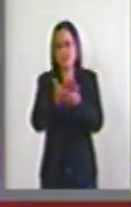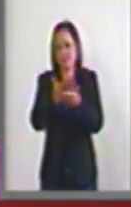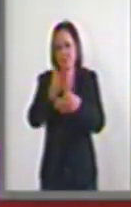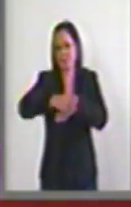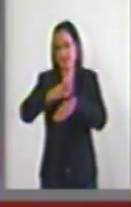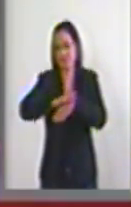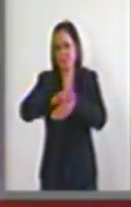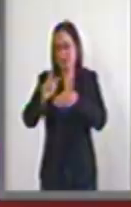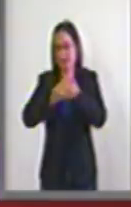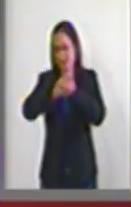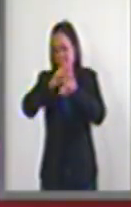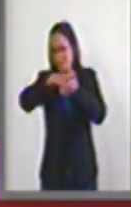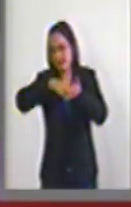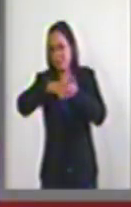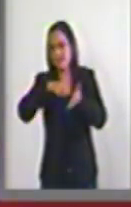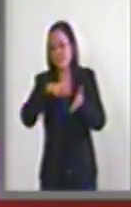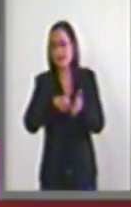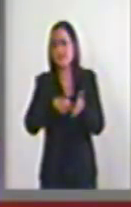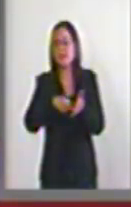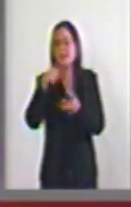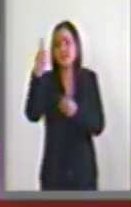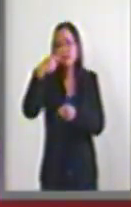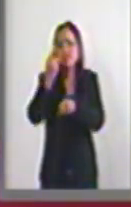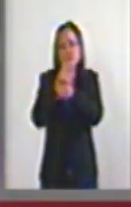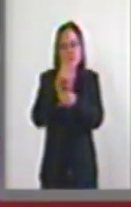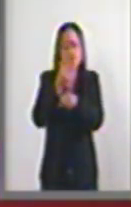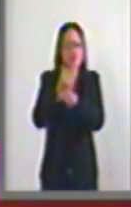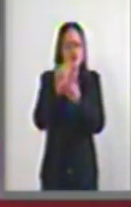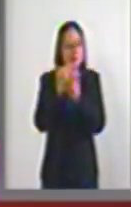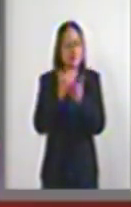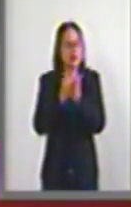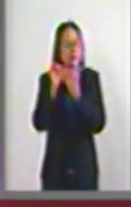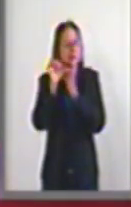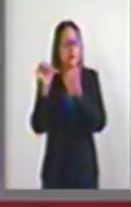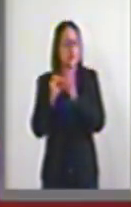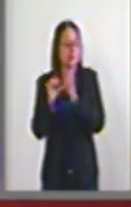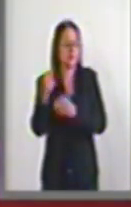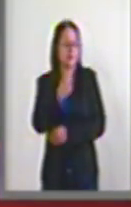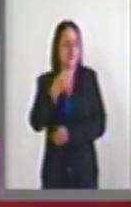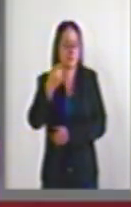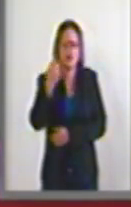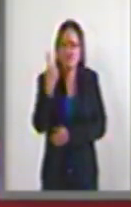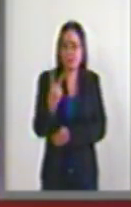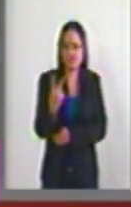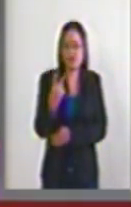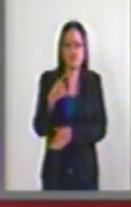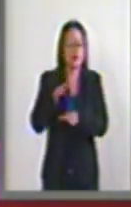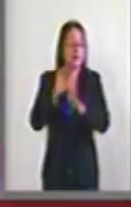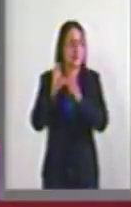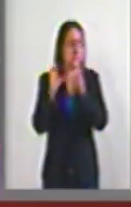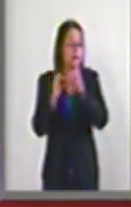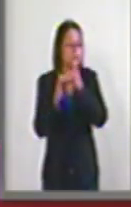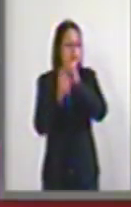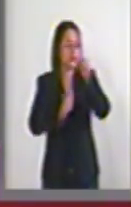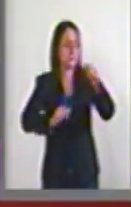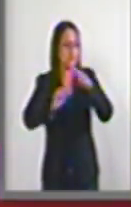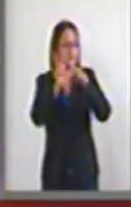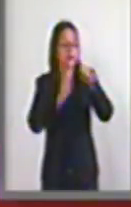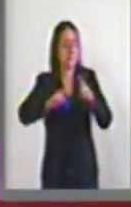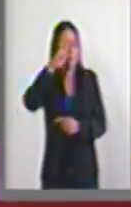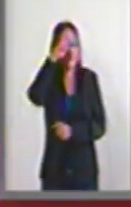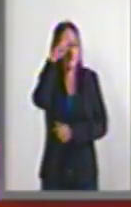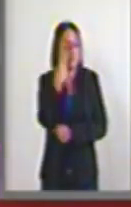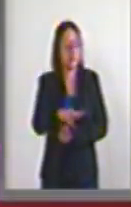decreto por el que se modifica el artículo 102 de la Constitución Política de los Estados